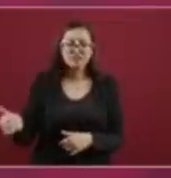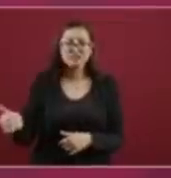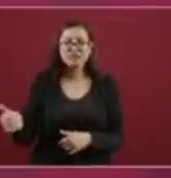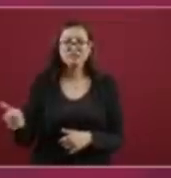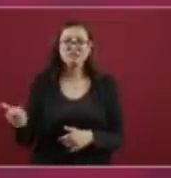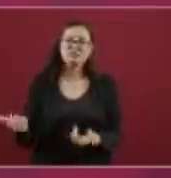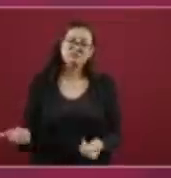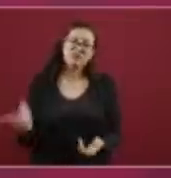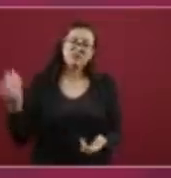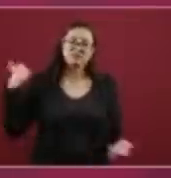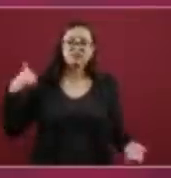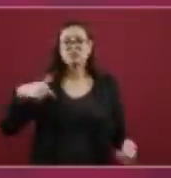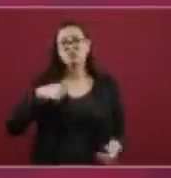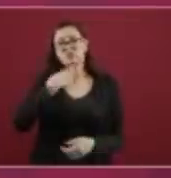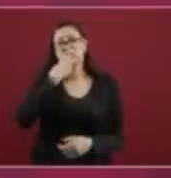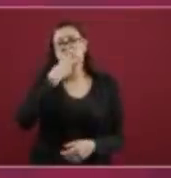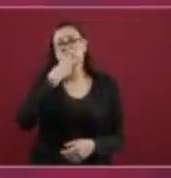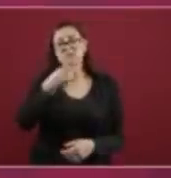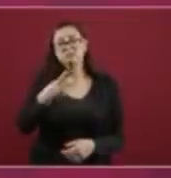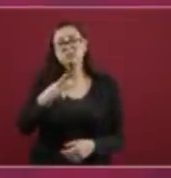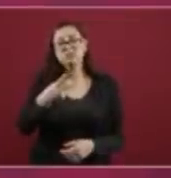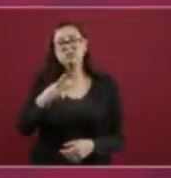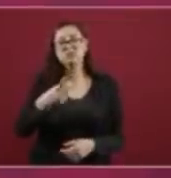Yo les hablaba que